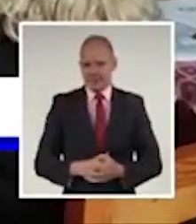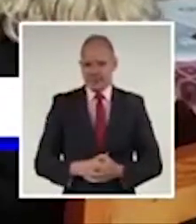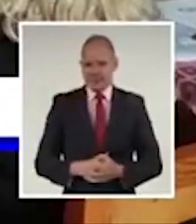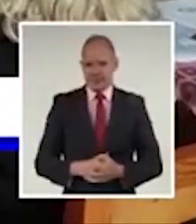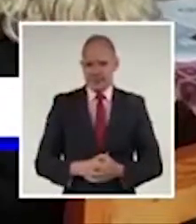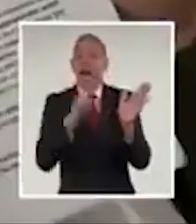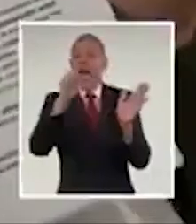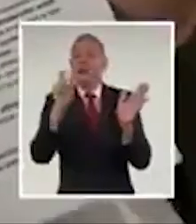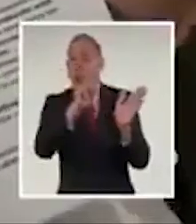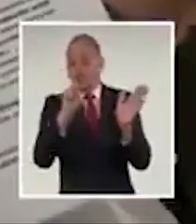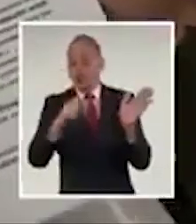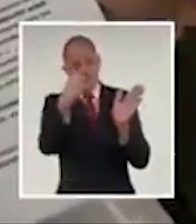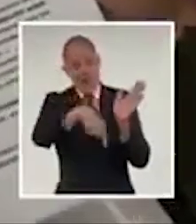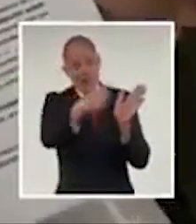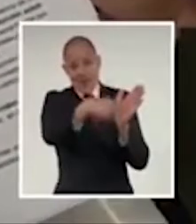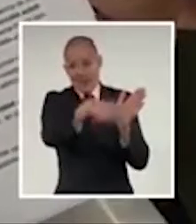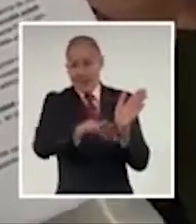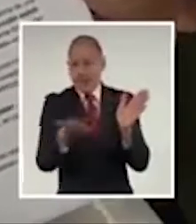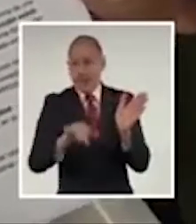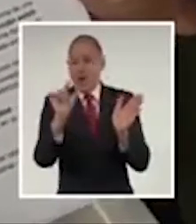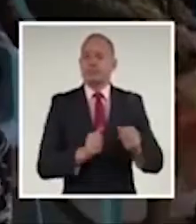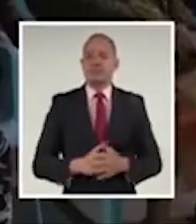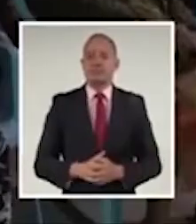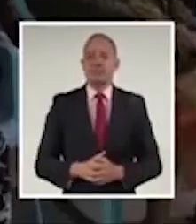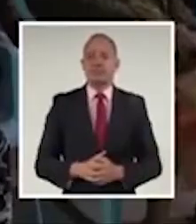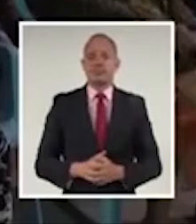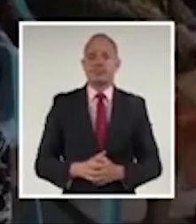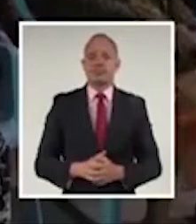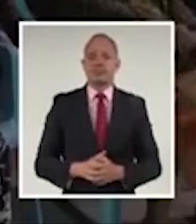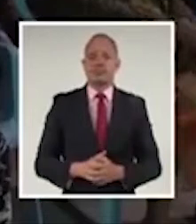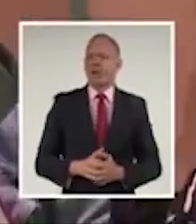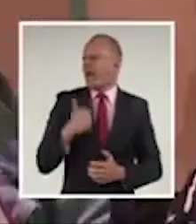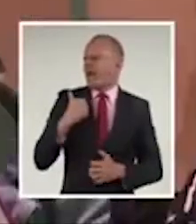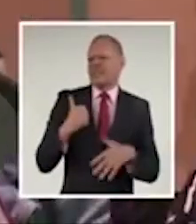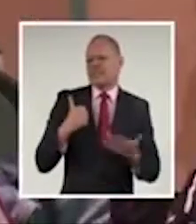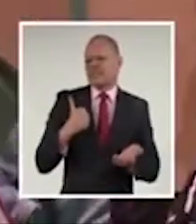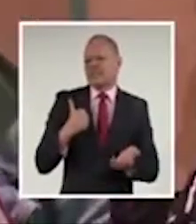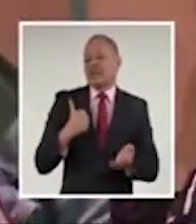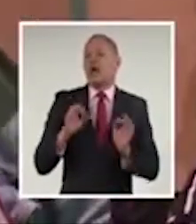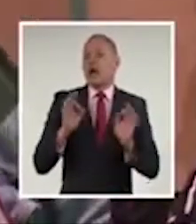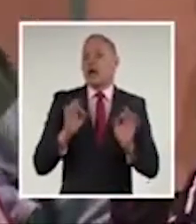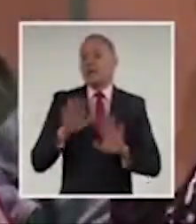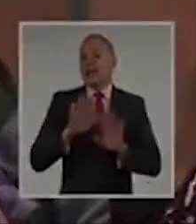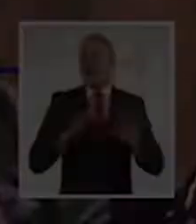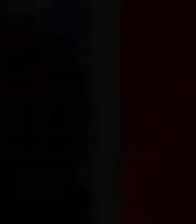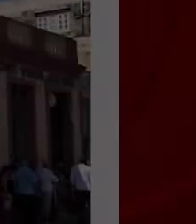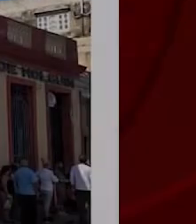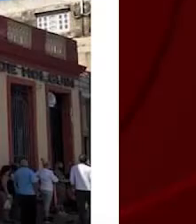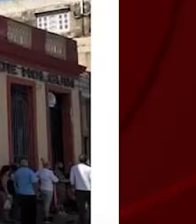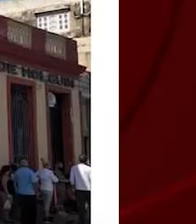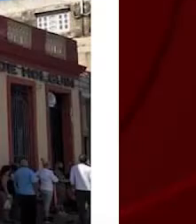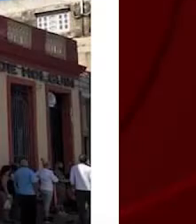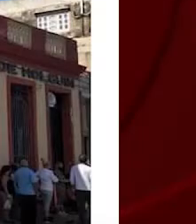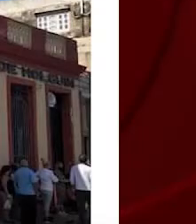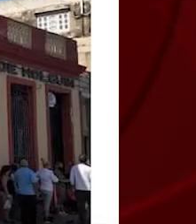reforma económica o laboral. Mientras, los medios de la contrarrevolución cubana financiados por Washington,